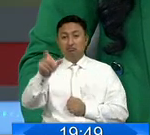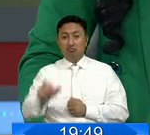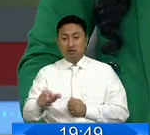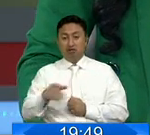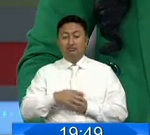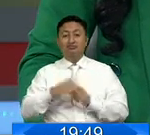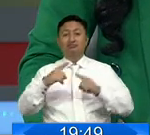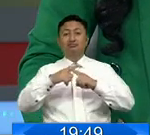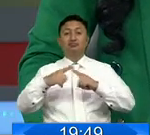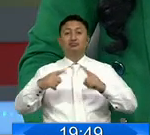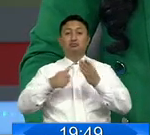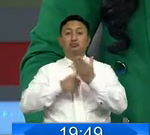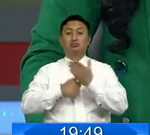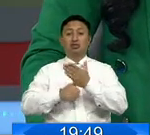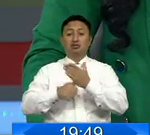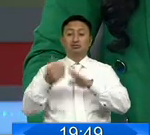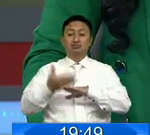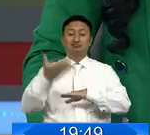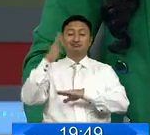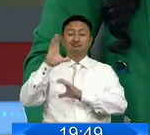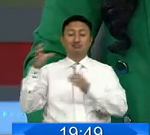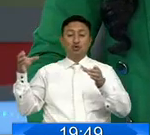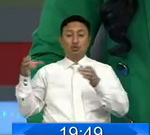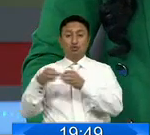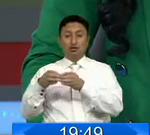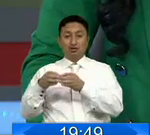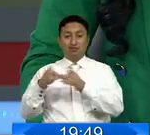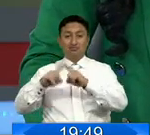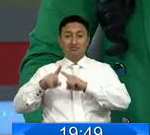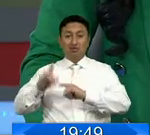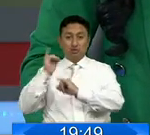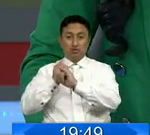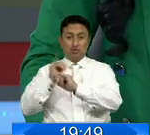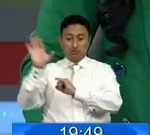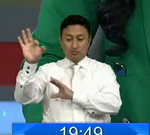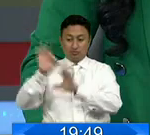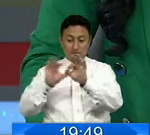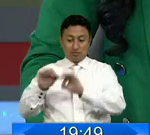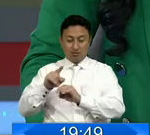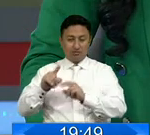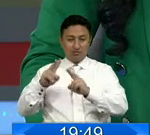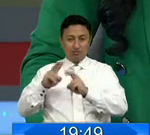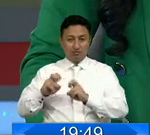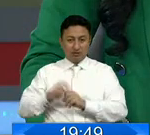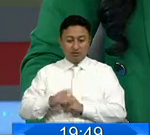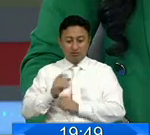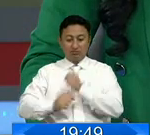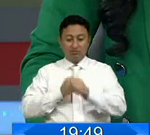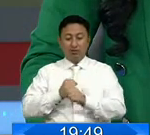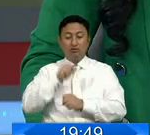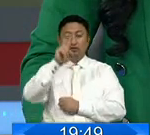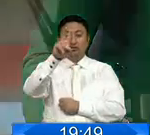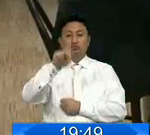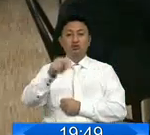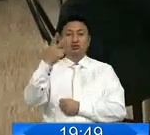a los exministros que conformaron el comité interinstitucional que investigó esta causa en el 2013.